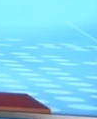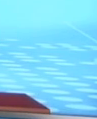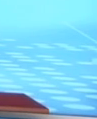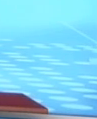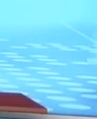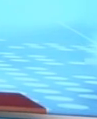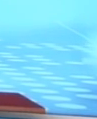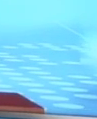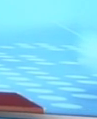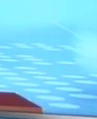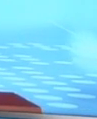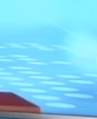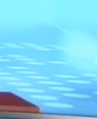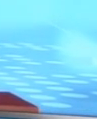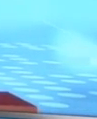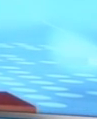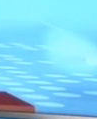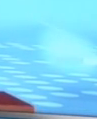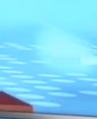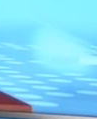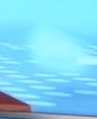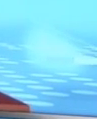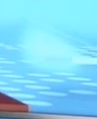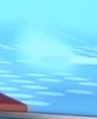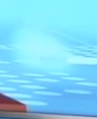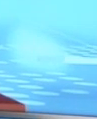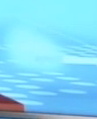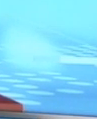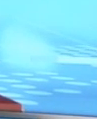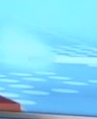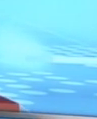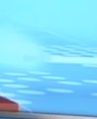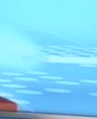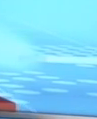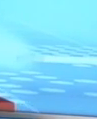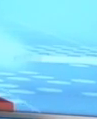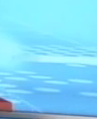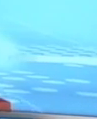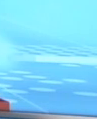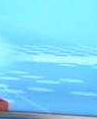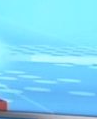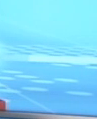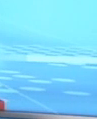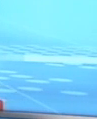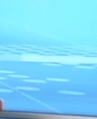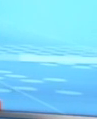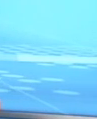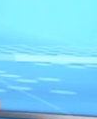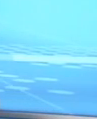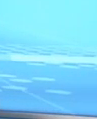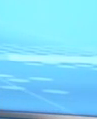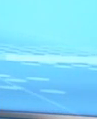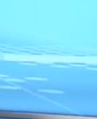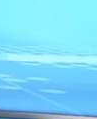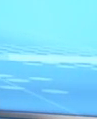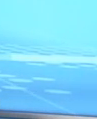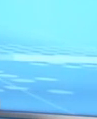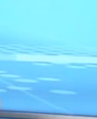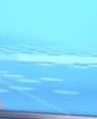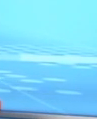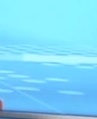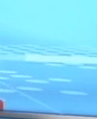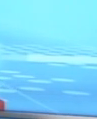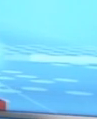este jueves se confirmó que se anunció que ricardo ahued bardahuil presentó su renuncia a la